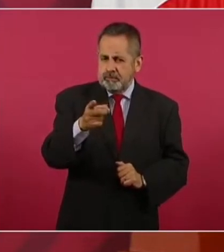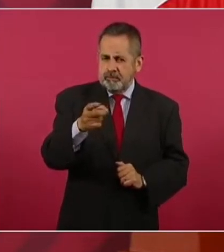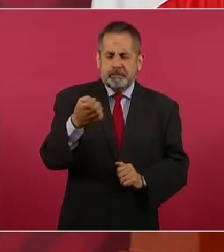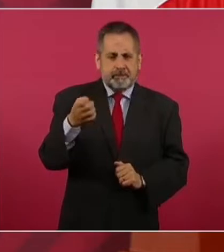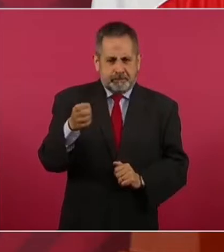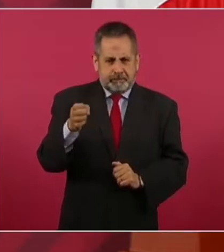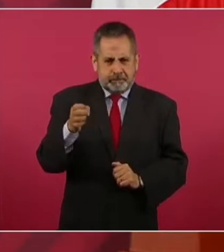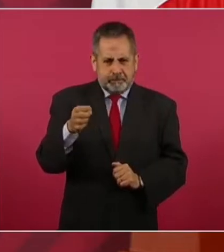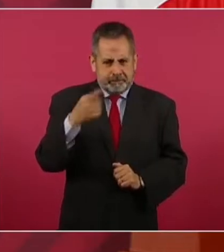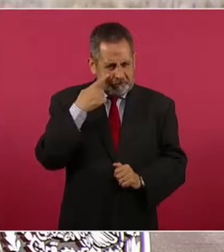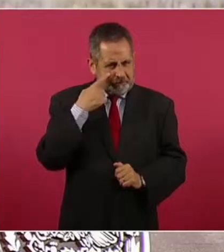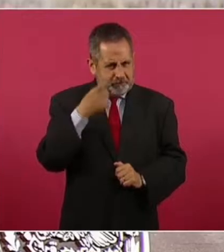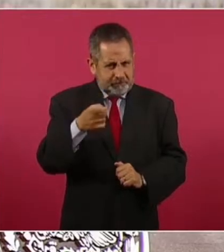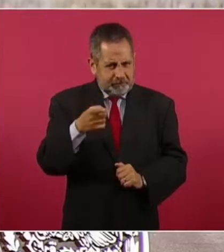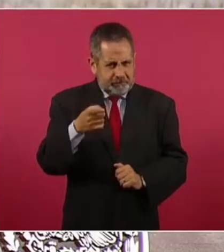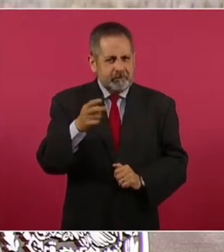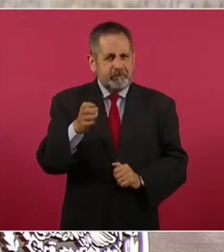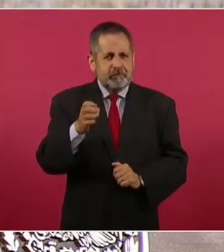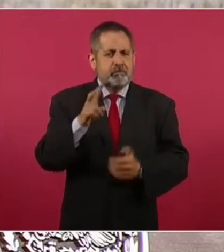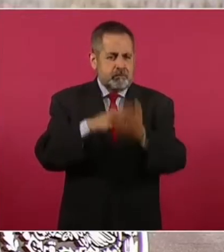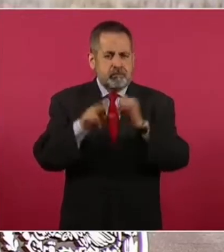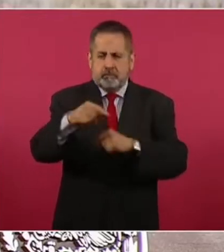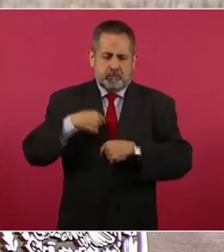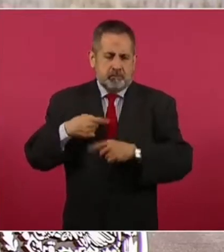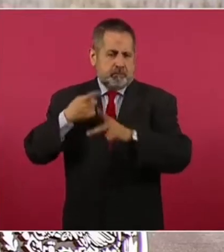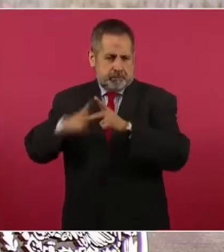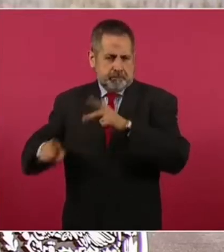diciembre, enero del 18, cuando llegamos.